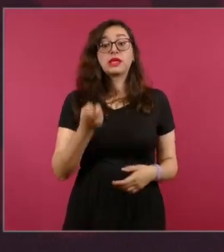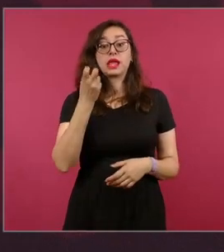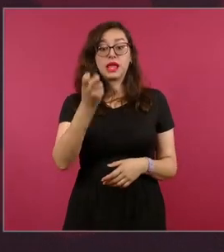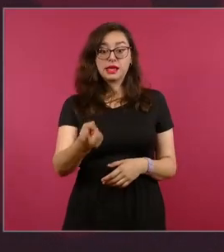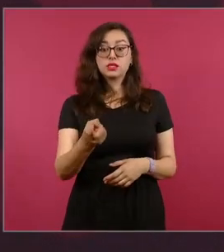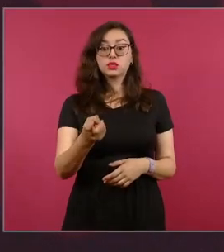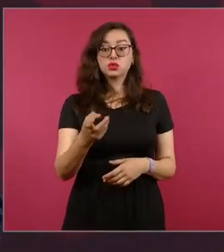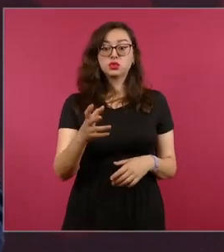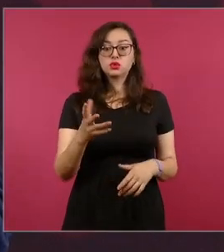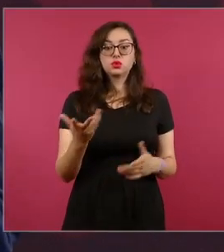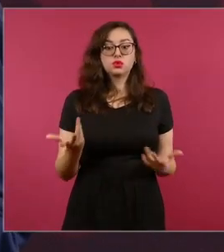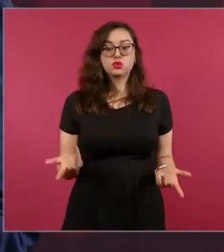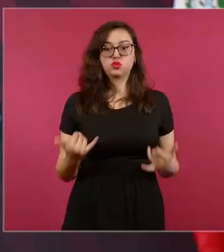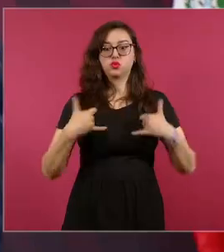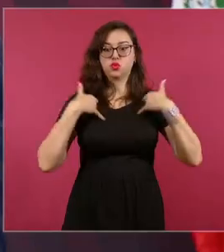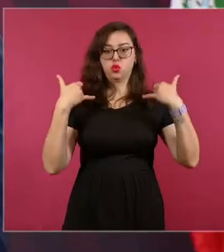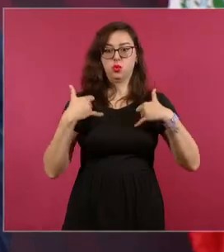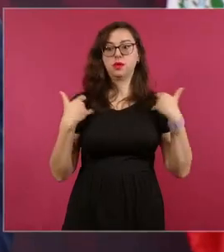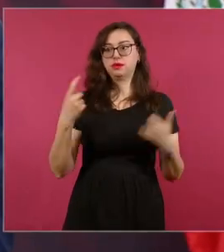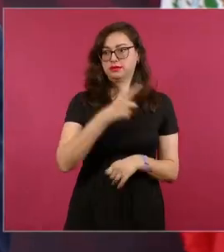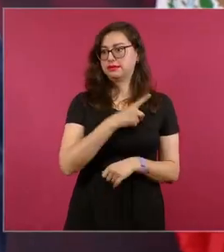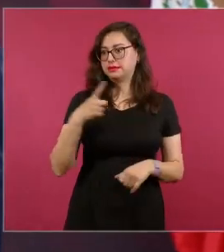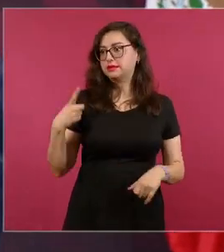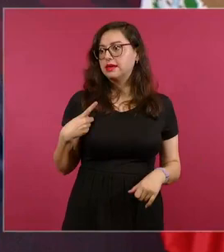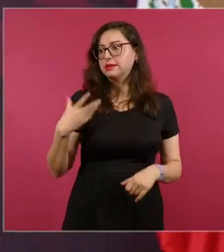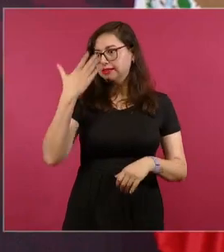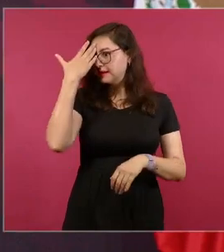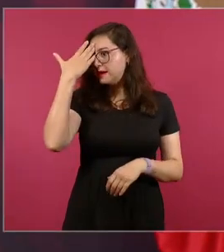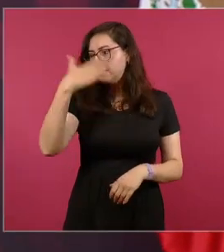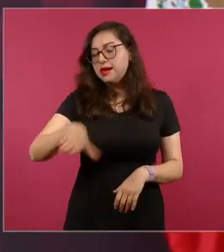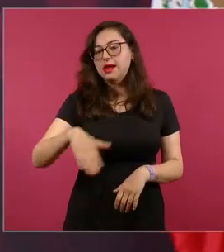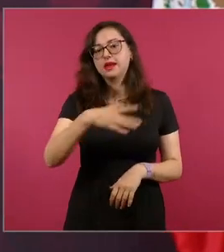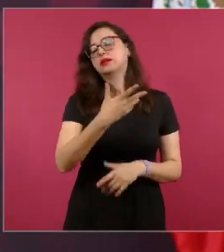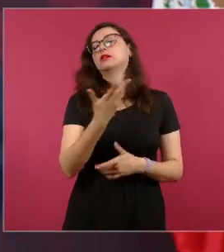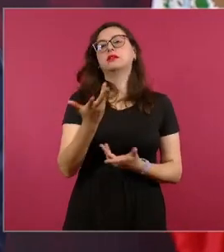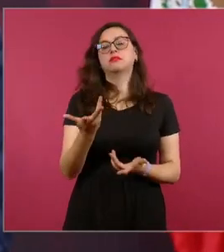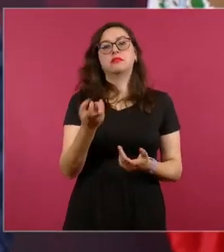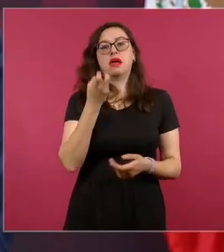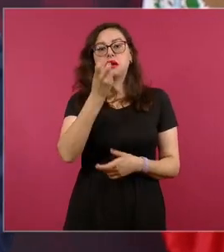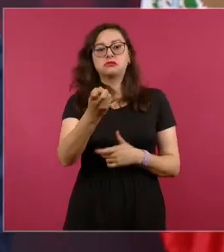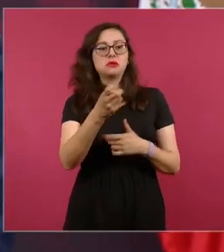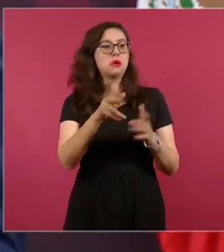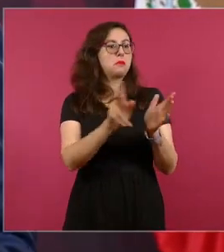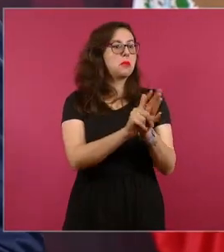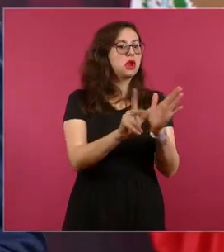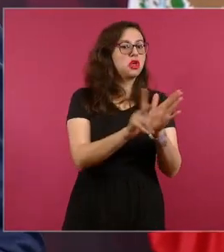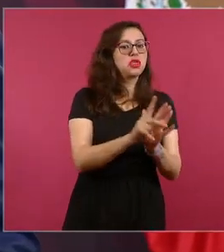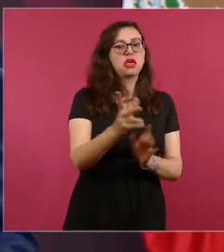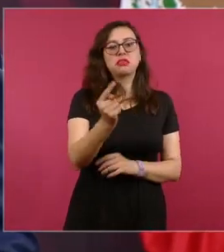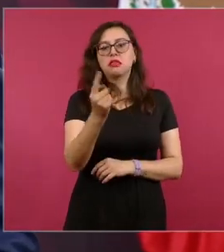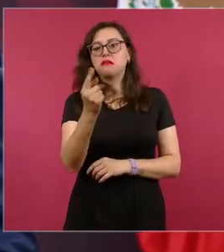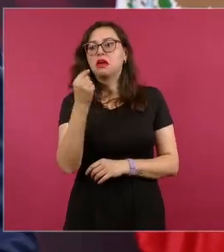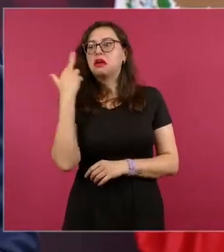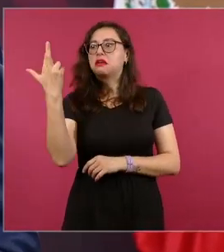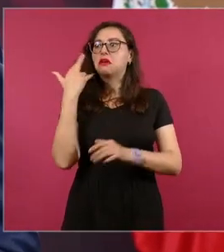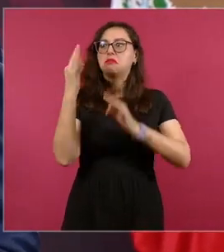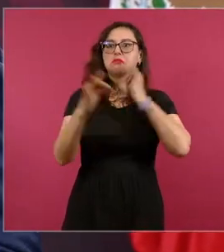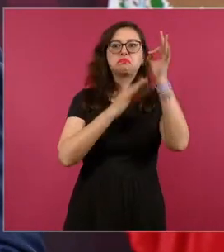esto ya no se dice en la radio ni en la televisión, ni se leen los periódicos, con excepciones.